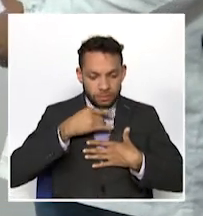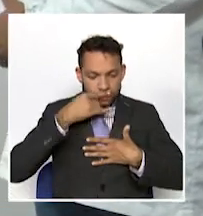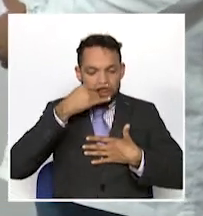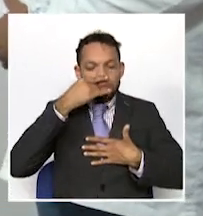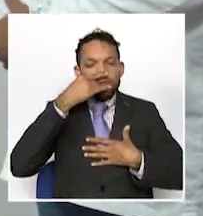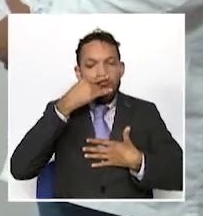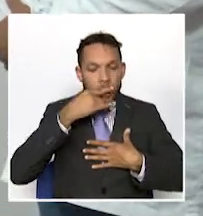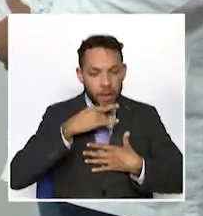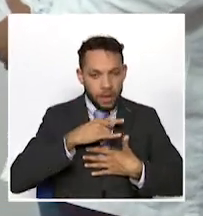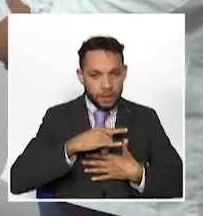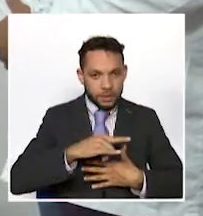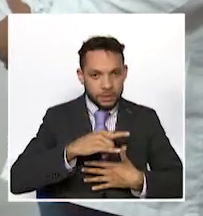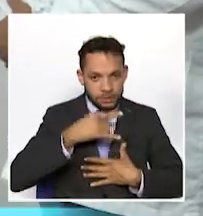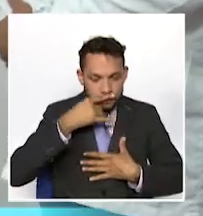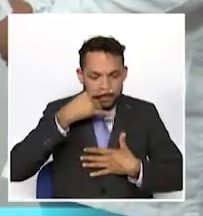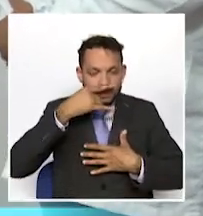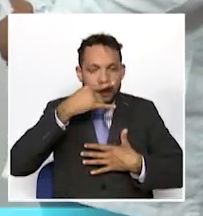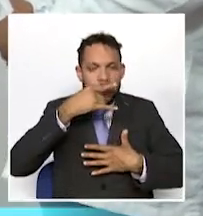exhala.